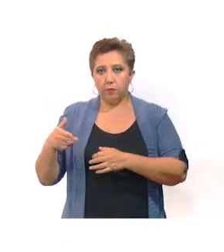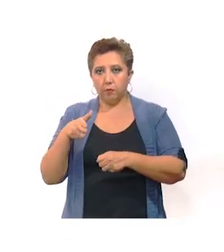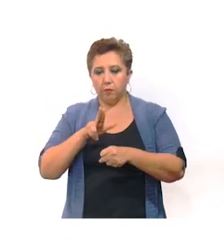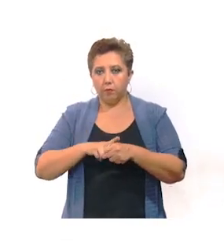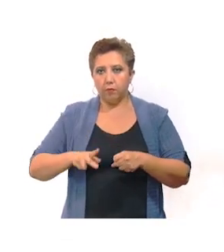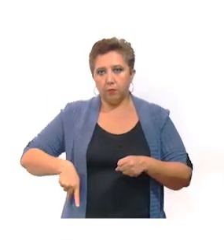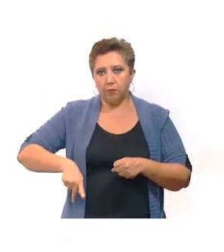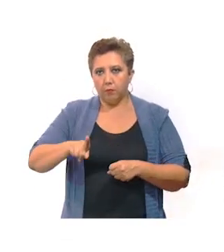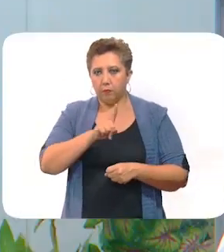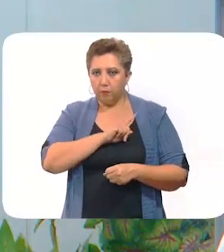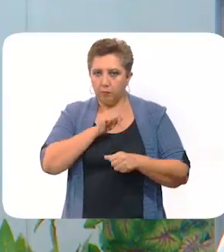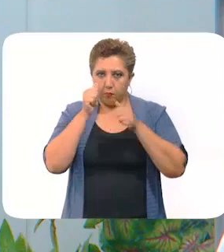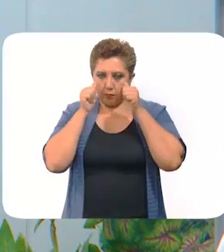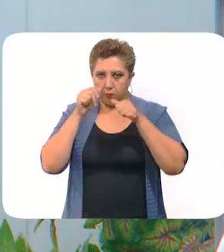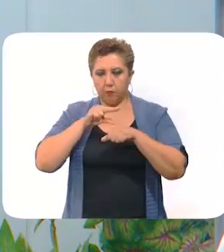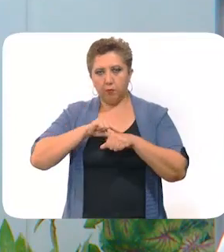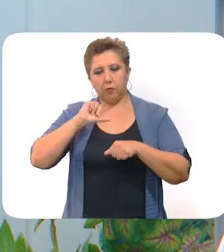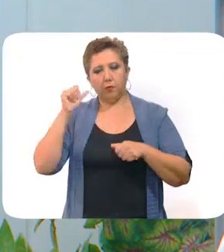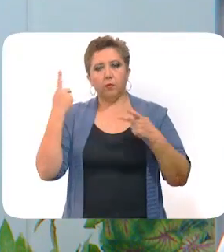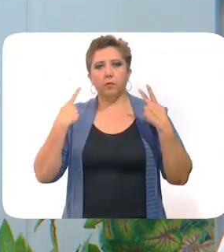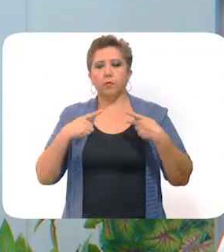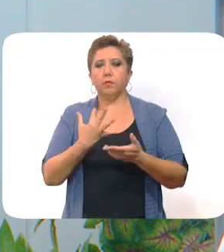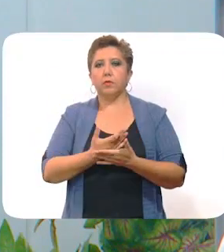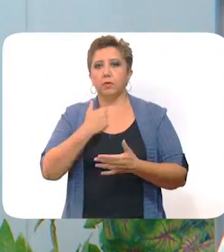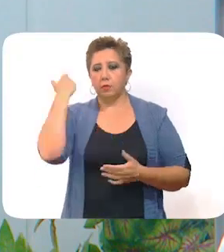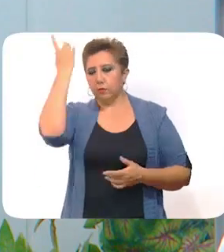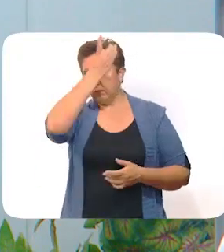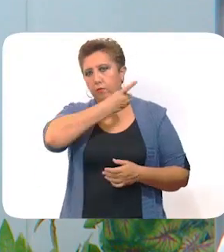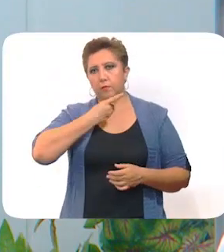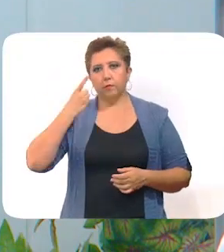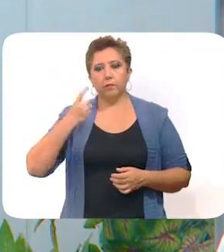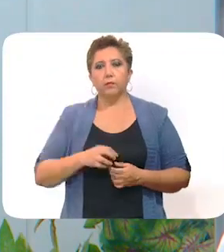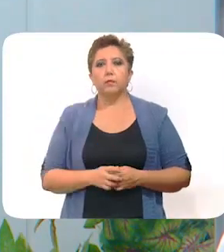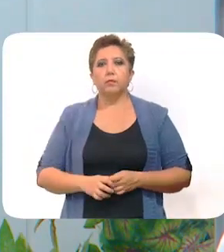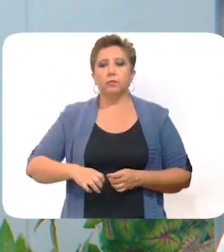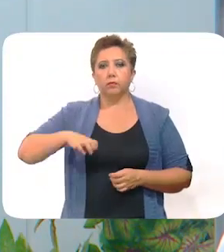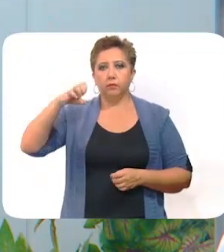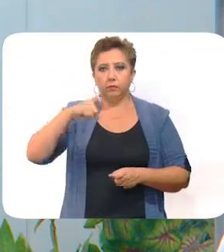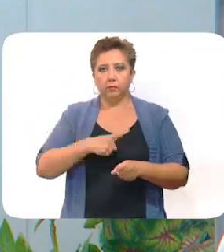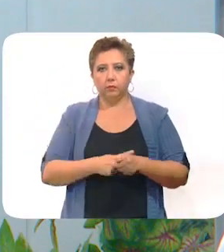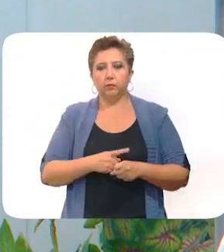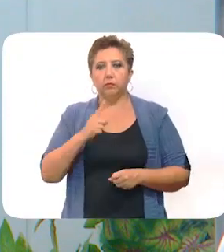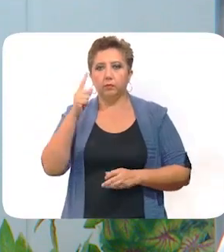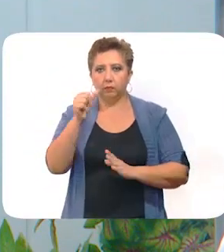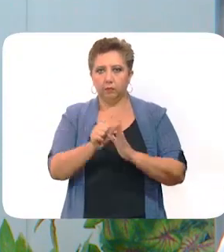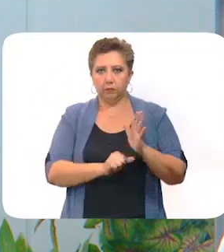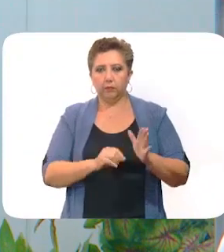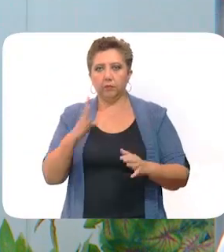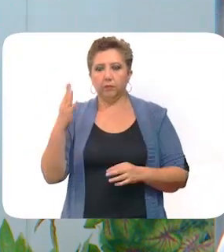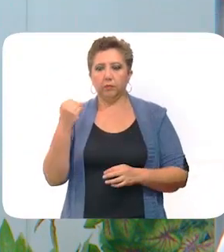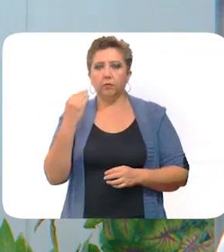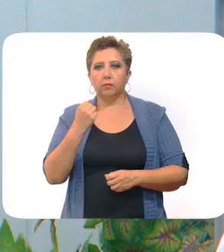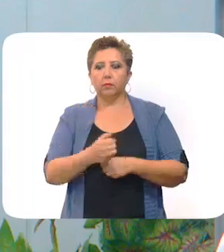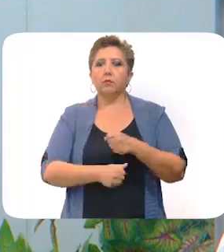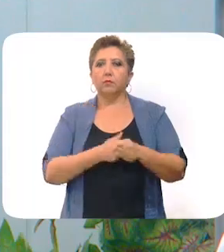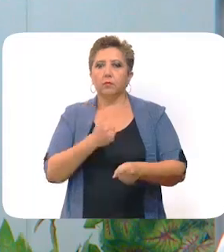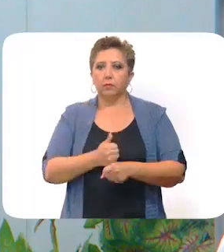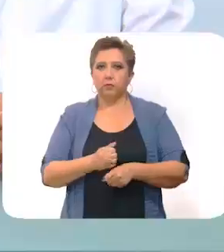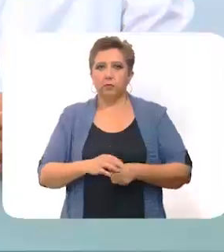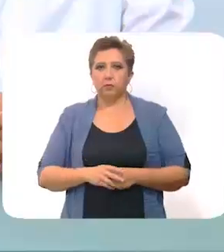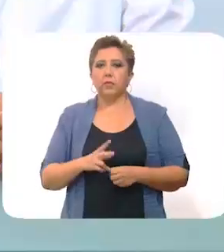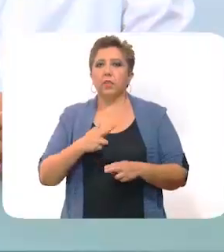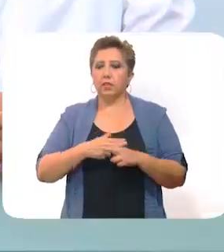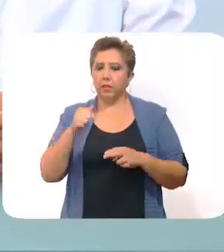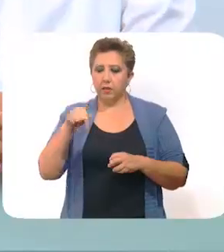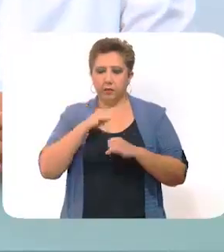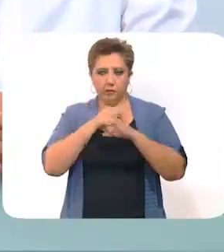y en aislamiento total. Hay otros pacientes a la espera del diagnóstico. El rango de edad de los casos es de 1 mes a 99 años. Hasta aquí el